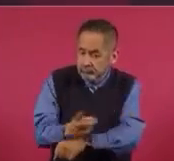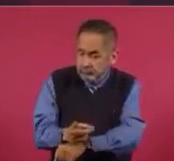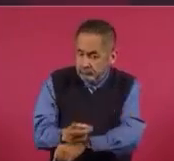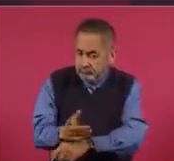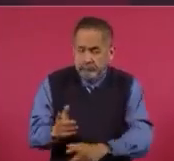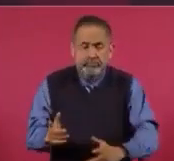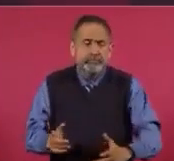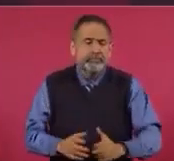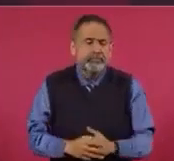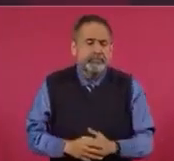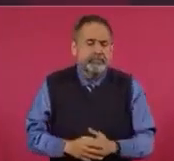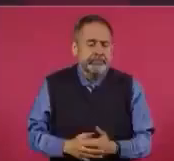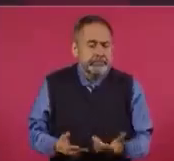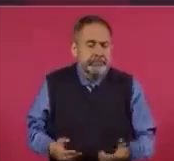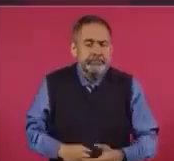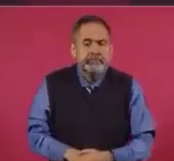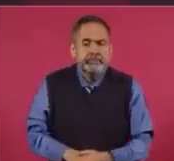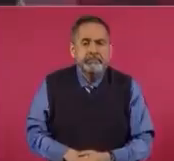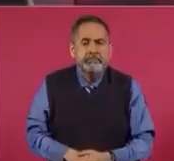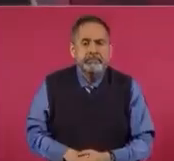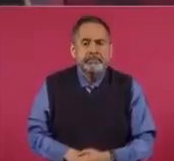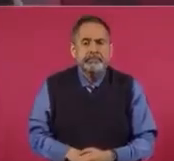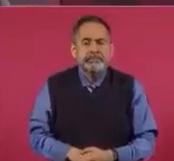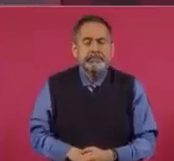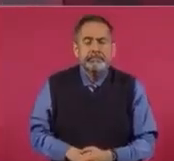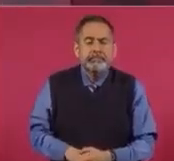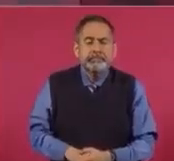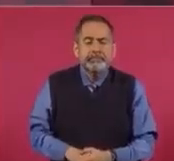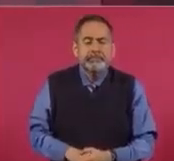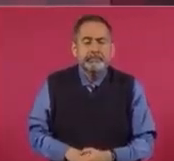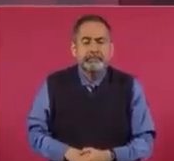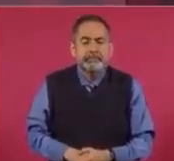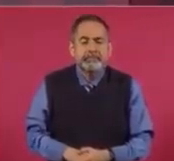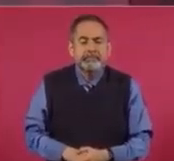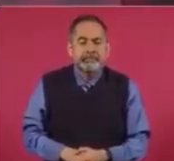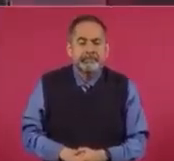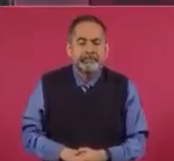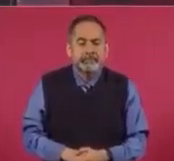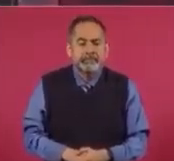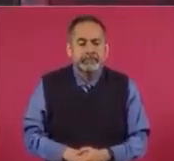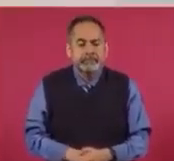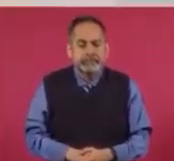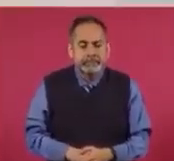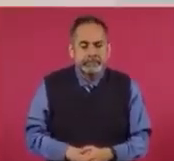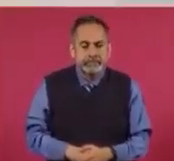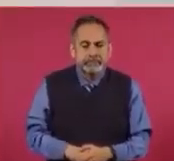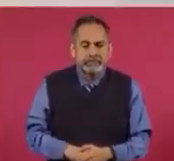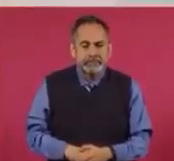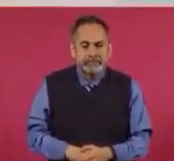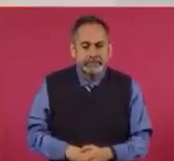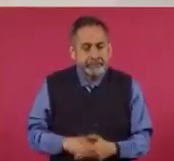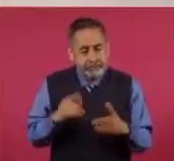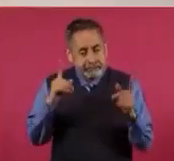rectitud tampoco eh es tan